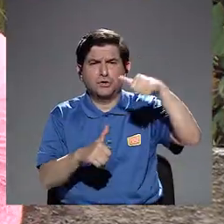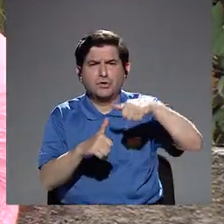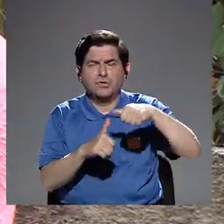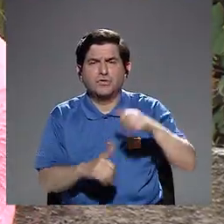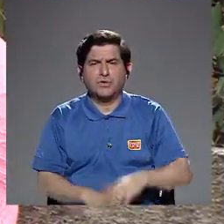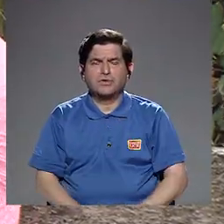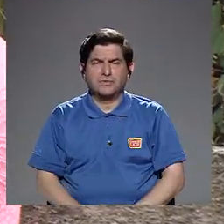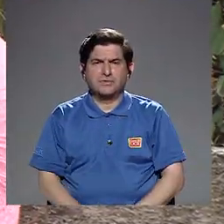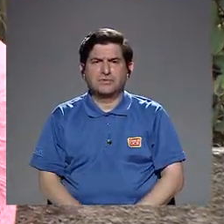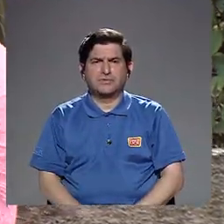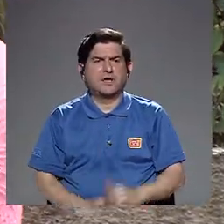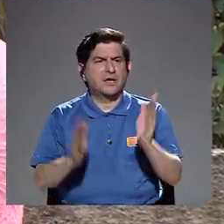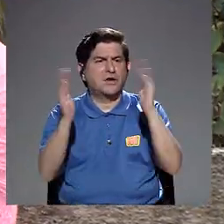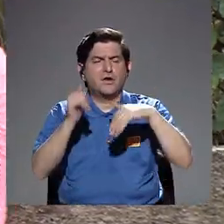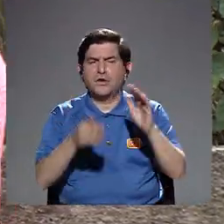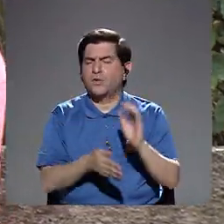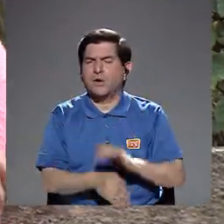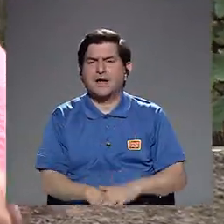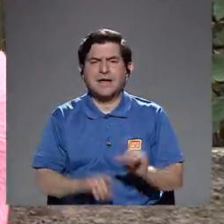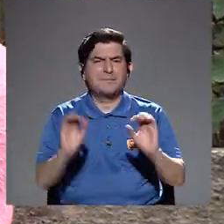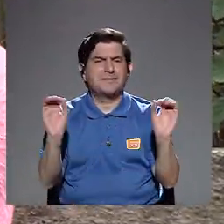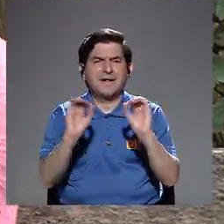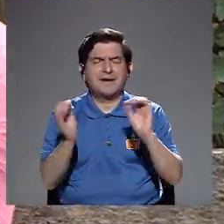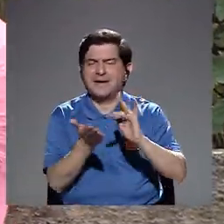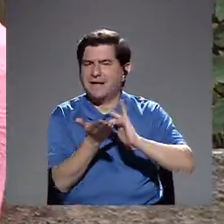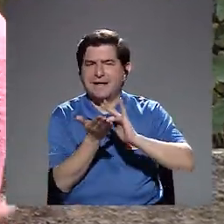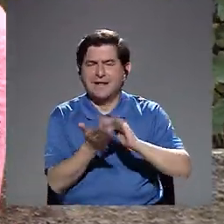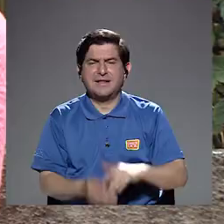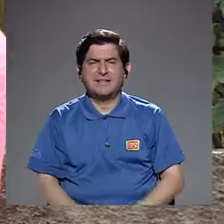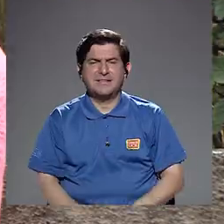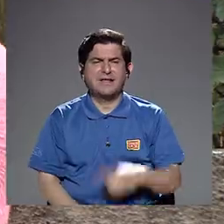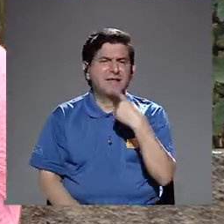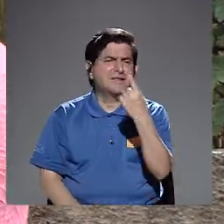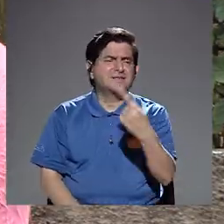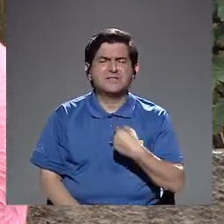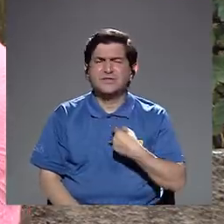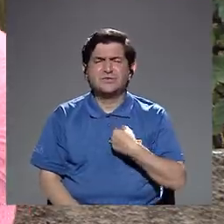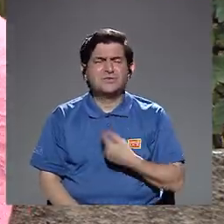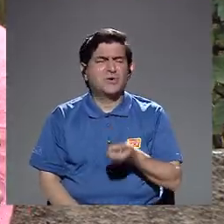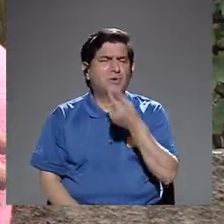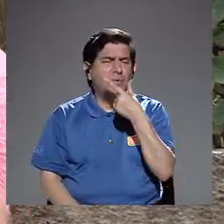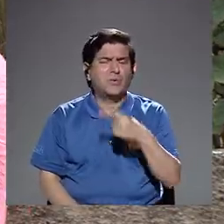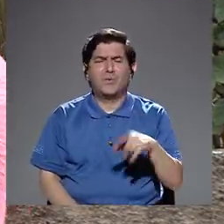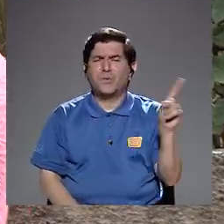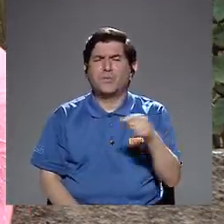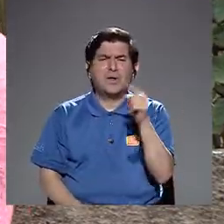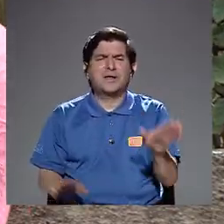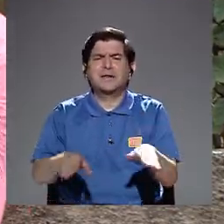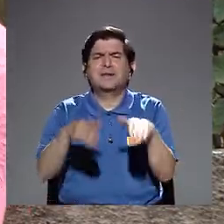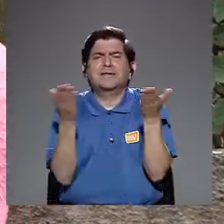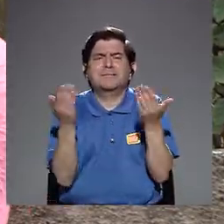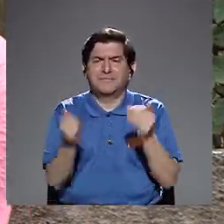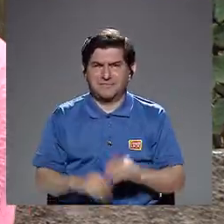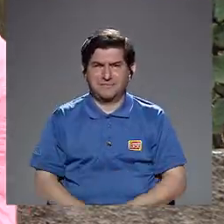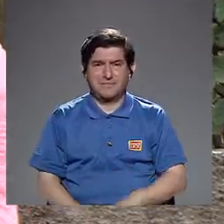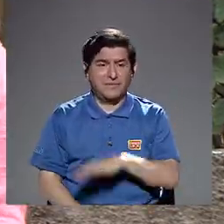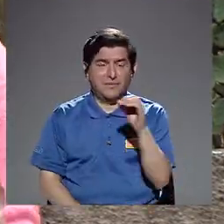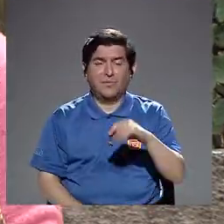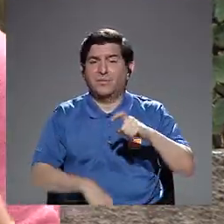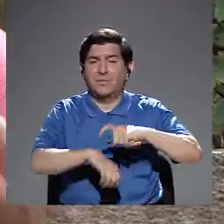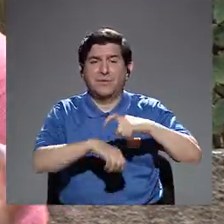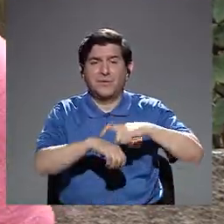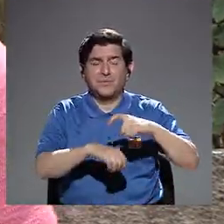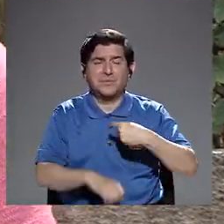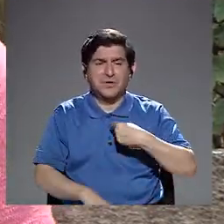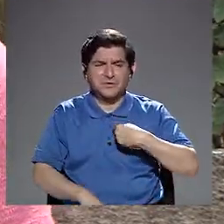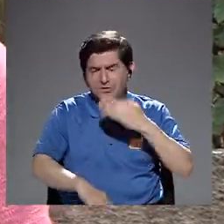también, Gaby, que no hay ningún medicamento, porque a veces sí vienen, ¿qué me puedo tomar?, ¿cómo lo puedo eliminar?, o simplemente en algún momento